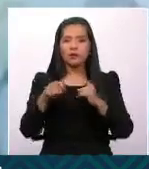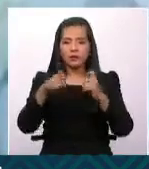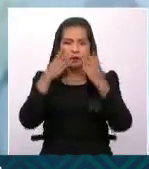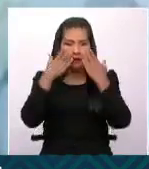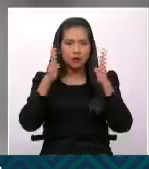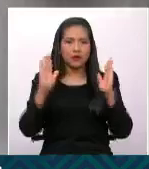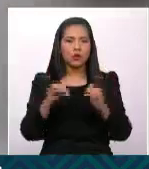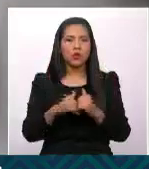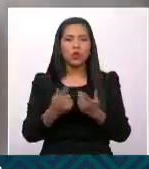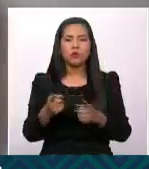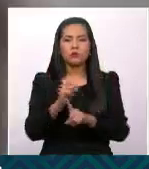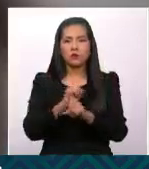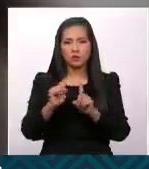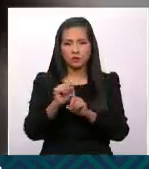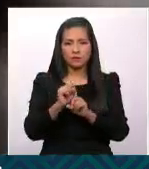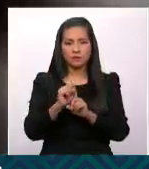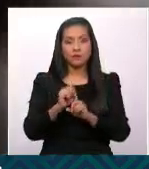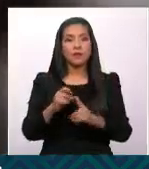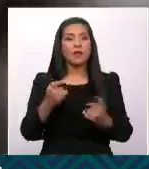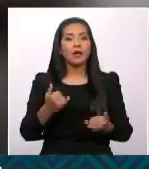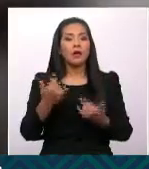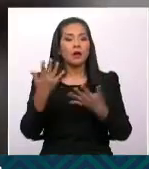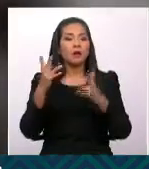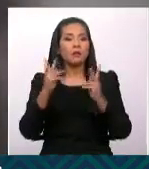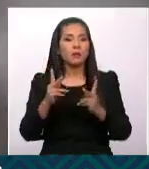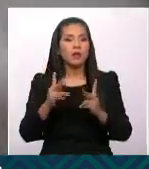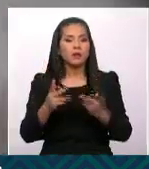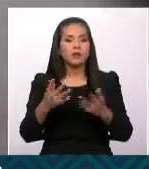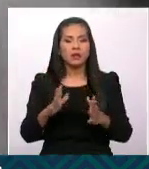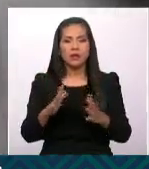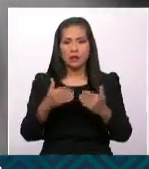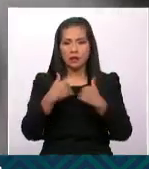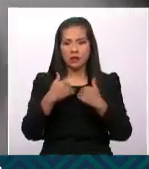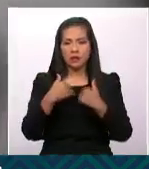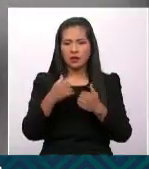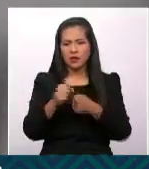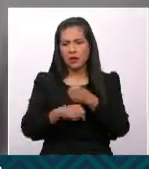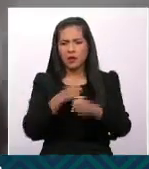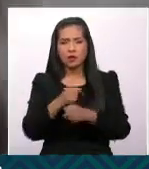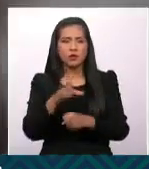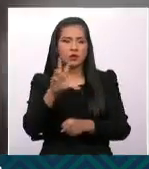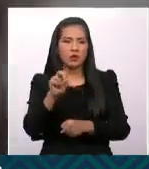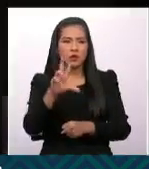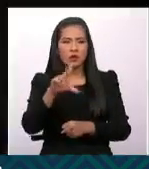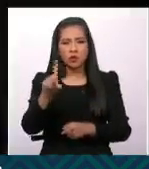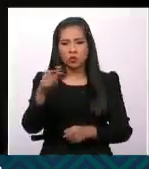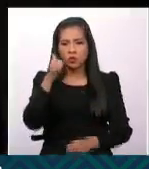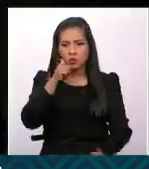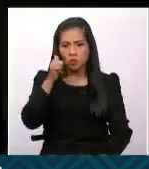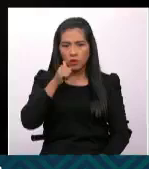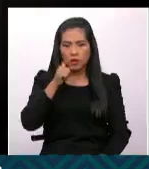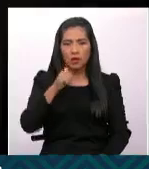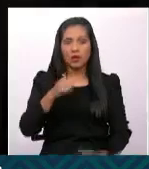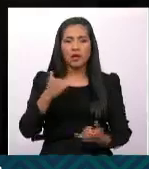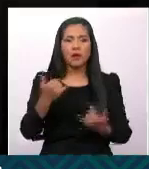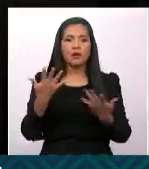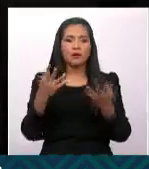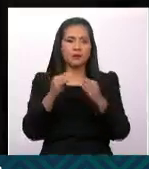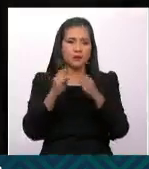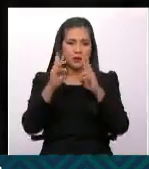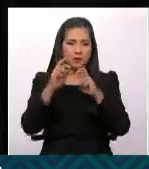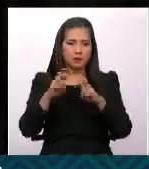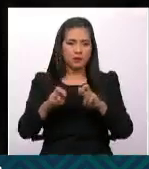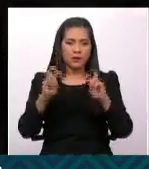proceso de la investigación. La víctima, si no me equivoco, tiene 30-31 años de edad. Podría ser referido, bueno, trasladado el